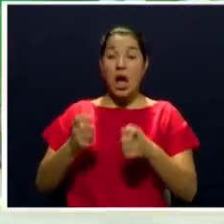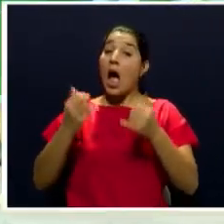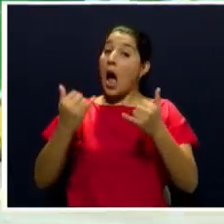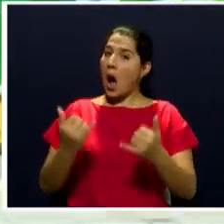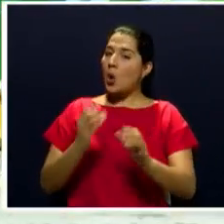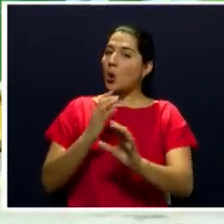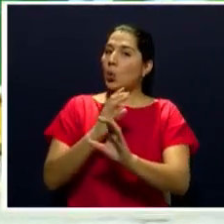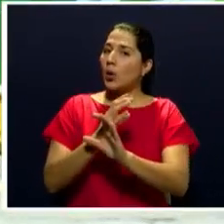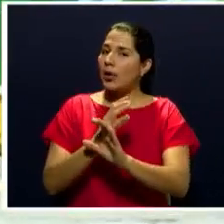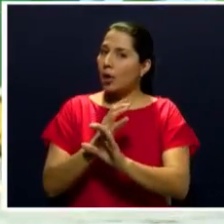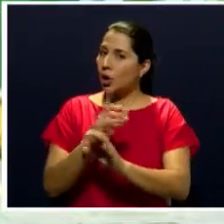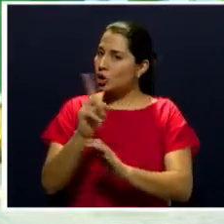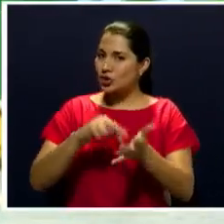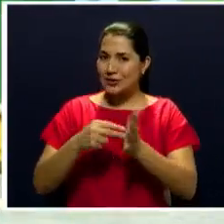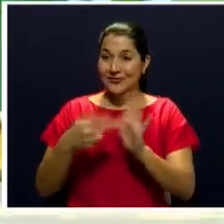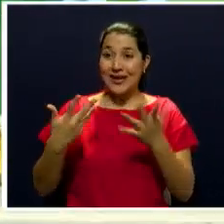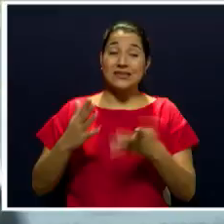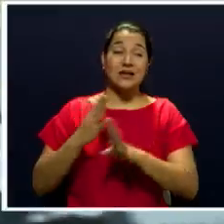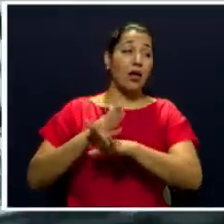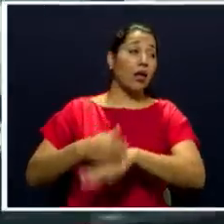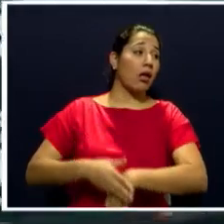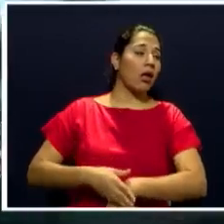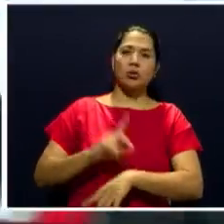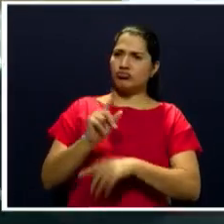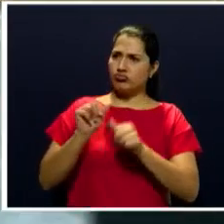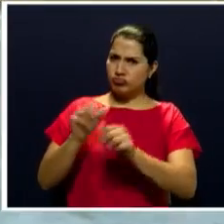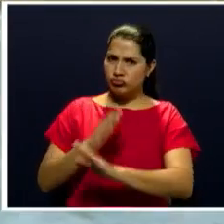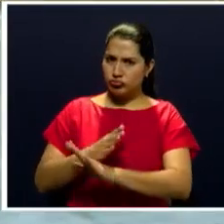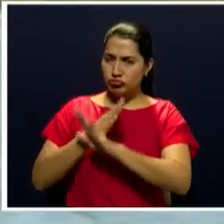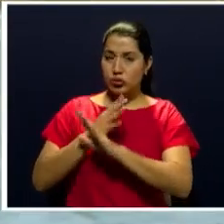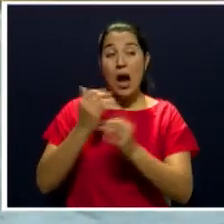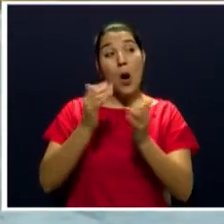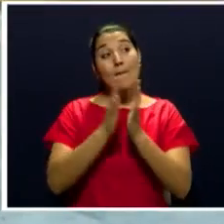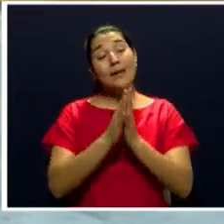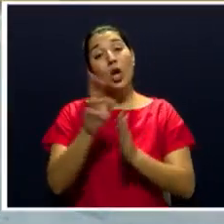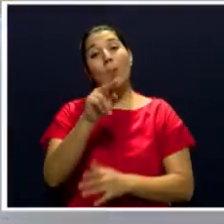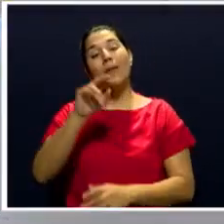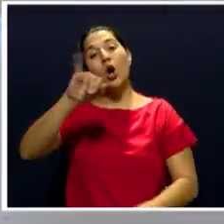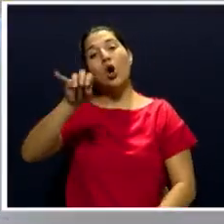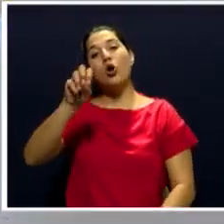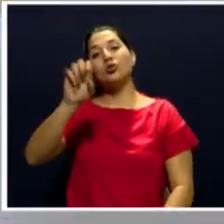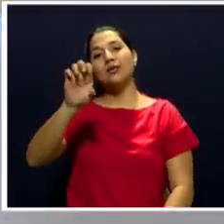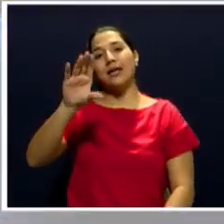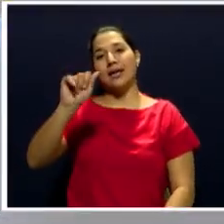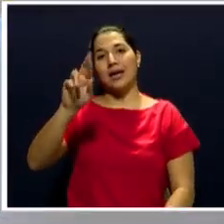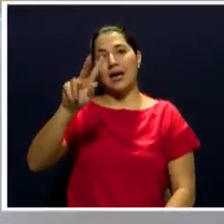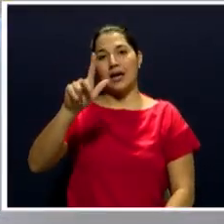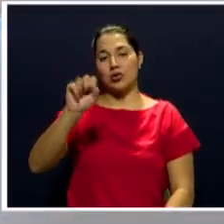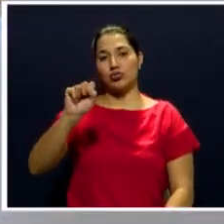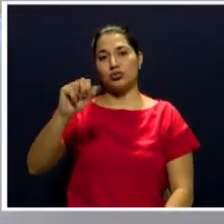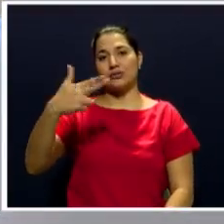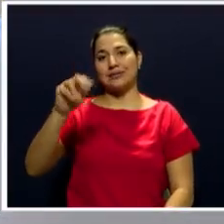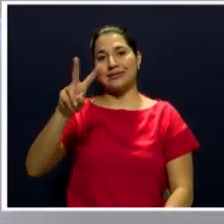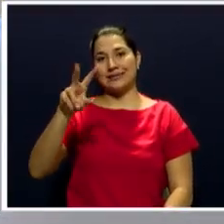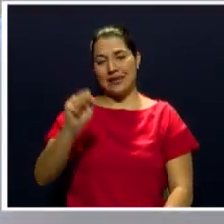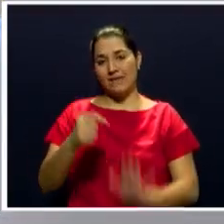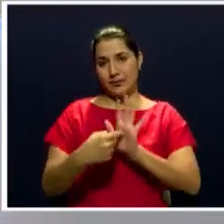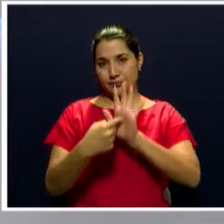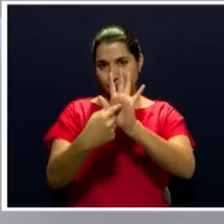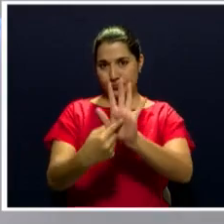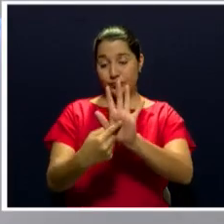no hay que bajar la guardia. De inmediato le pido a mi compañero José Carlos Chávez que nos muestre la pantalla 1